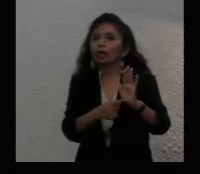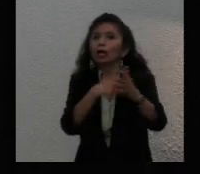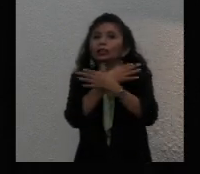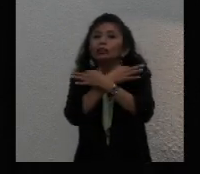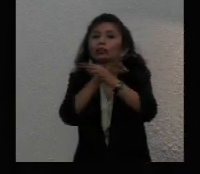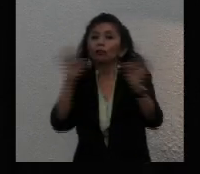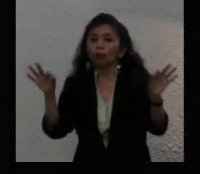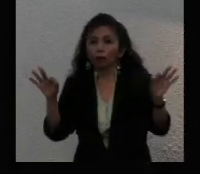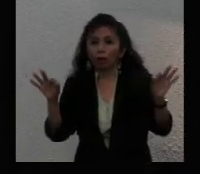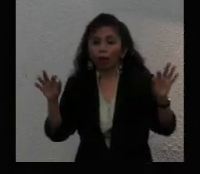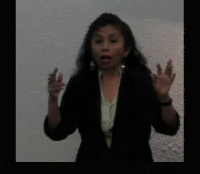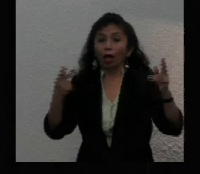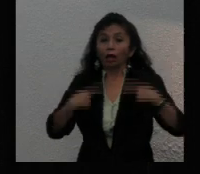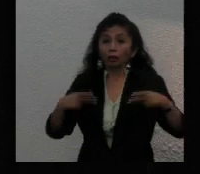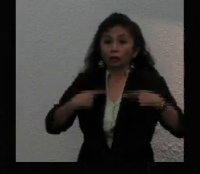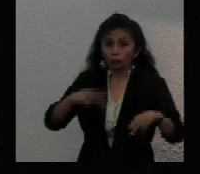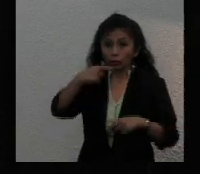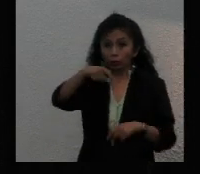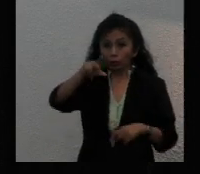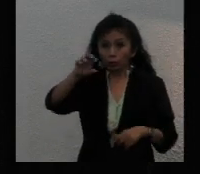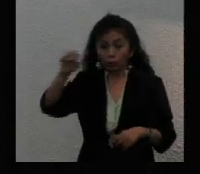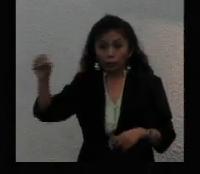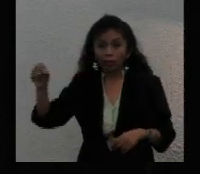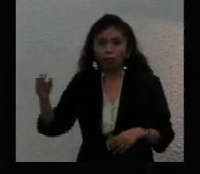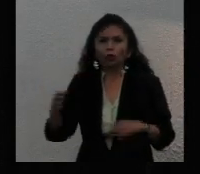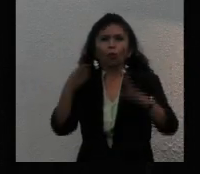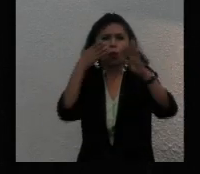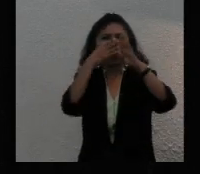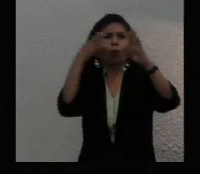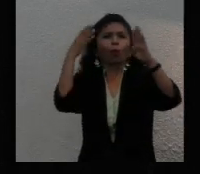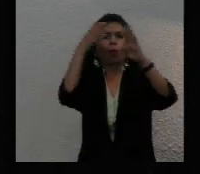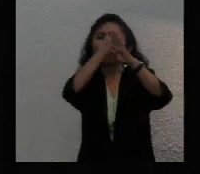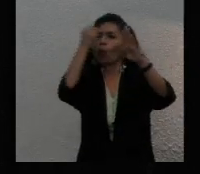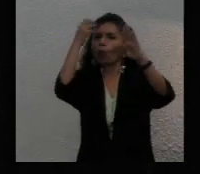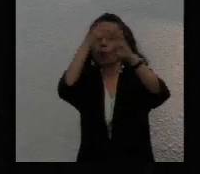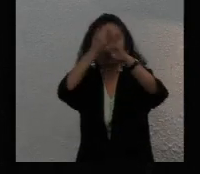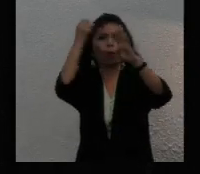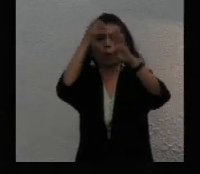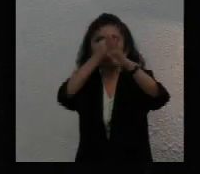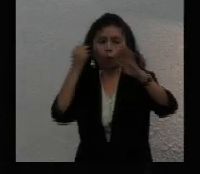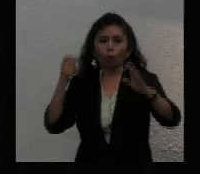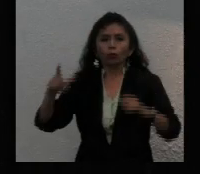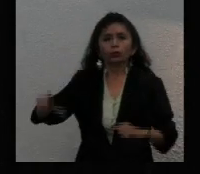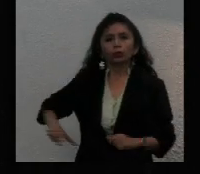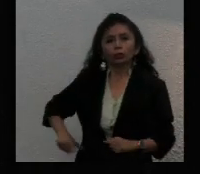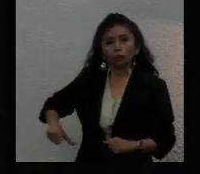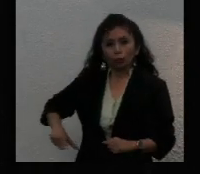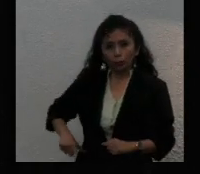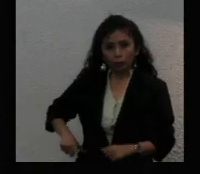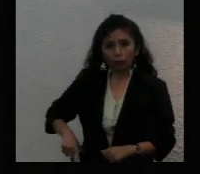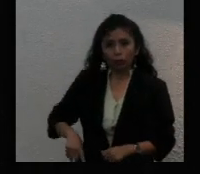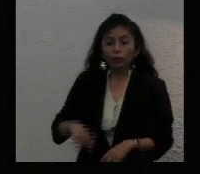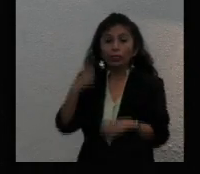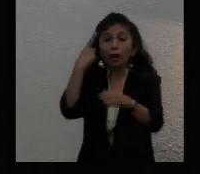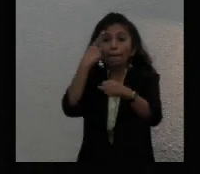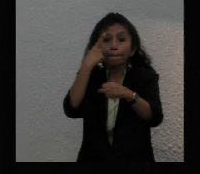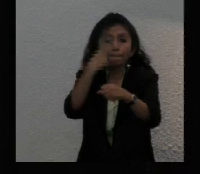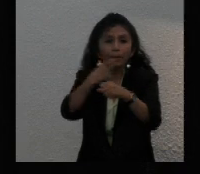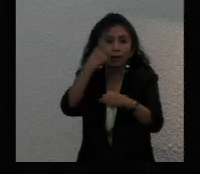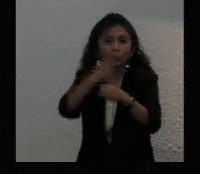a las y los quintanarroenses lo que se ha logrado a través del gobierno de la primer